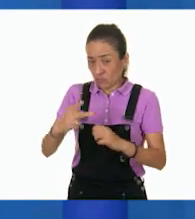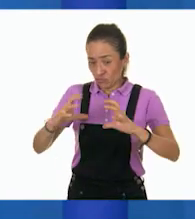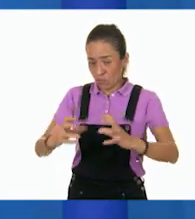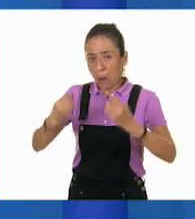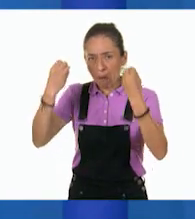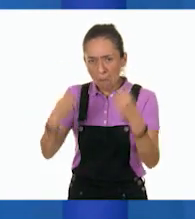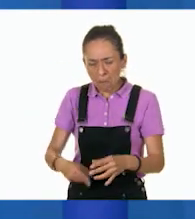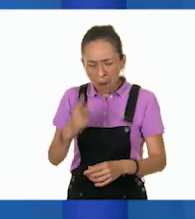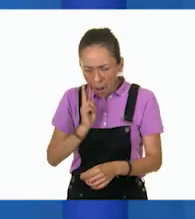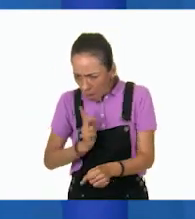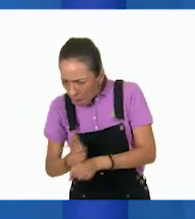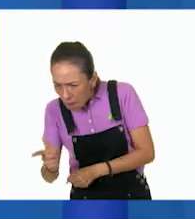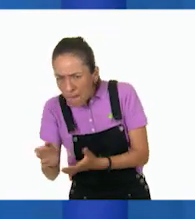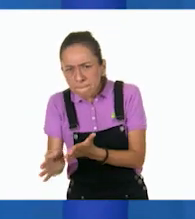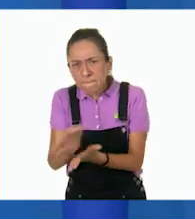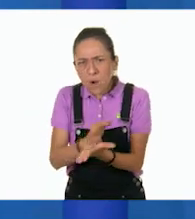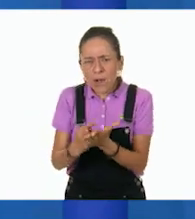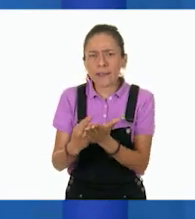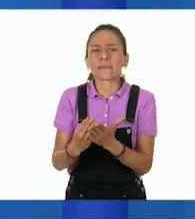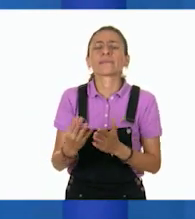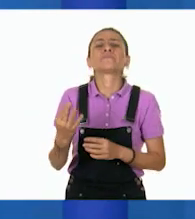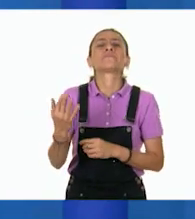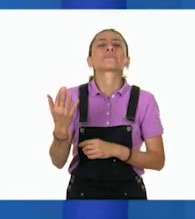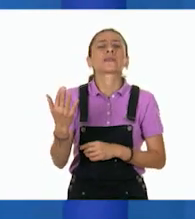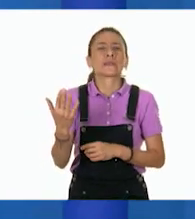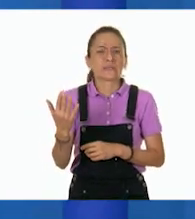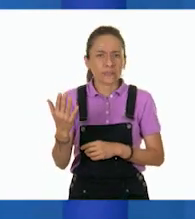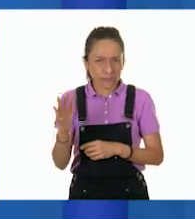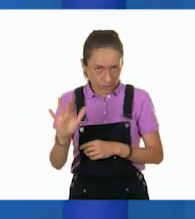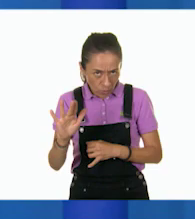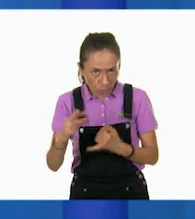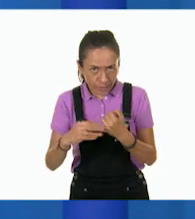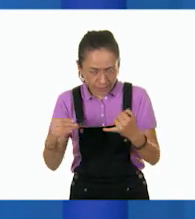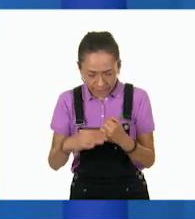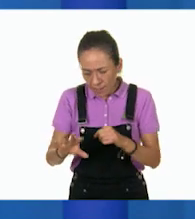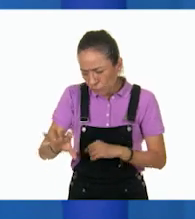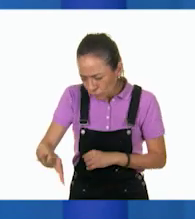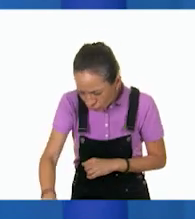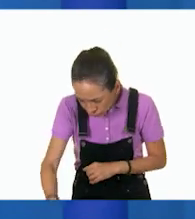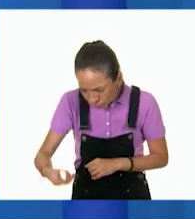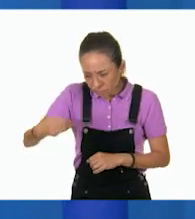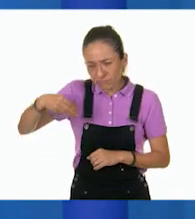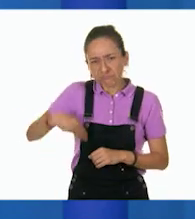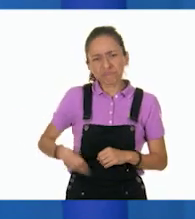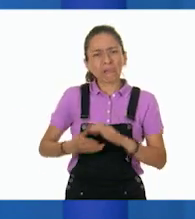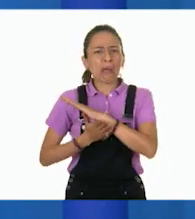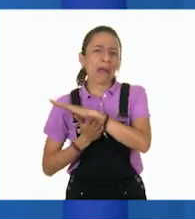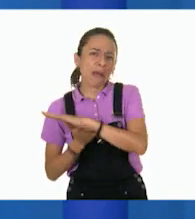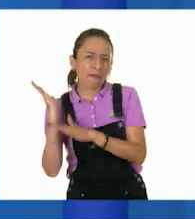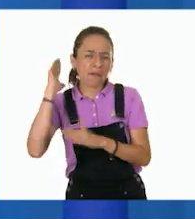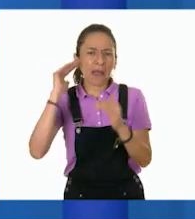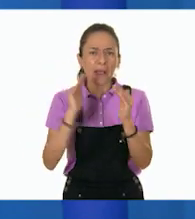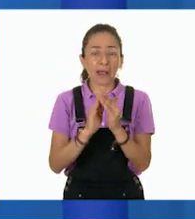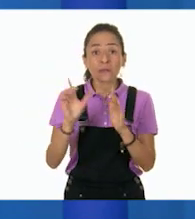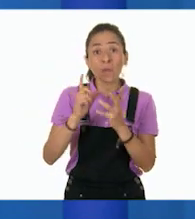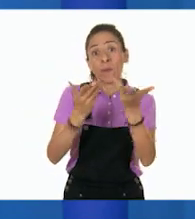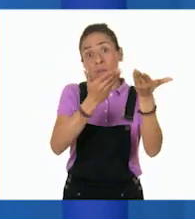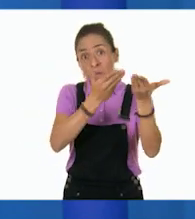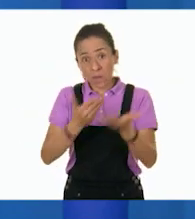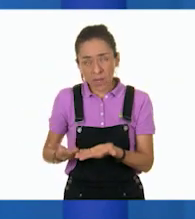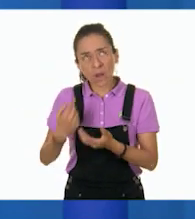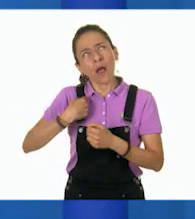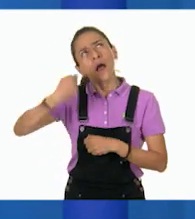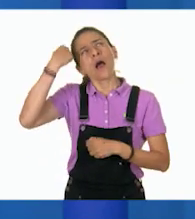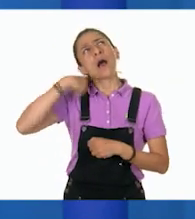moneda de 50 centavos. La levantó y se la llevó a su casa. Cuando llegó pensó que si la guardaba y cada día